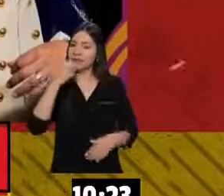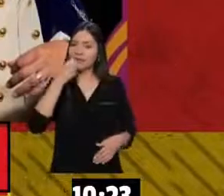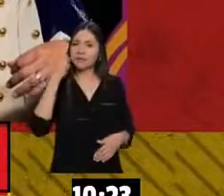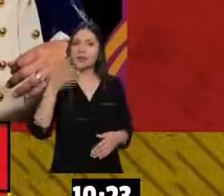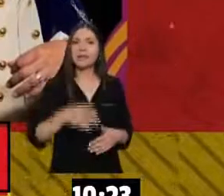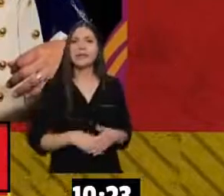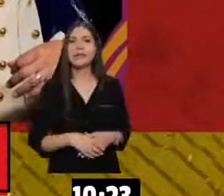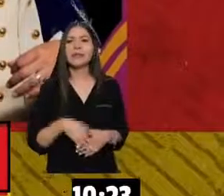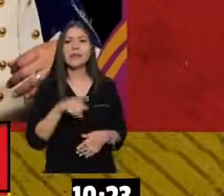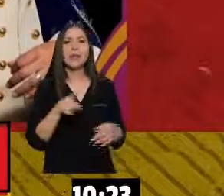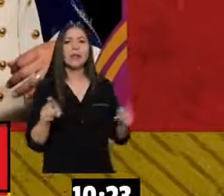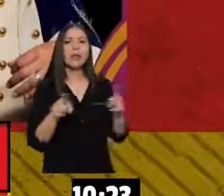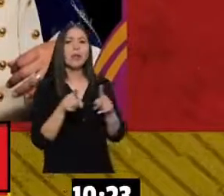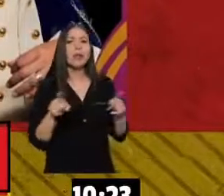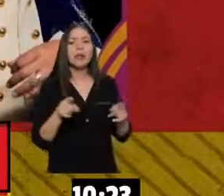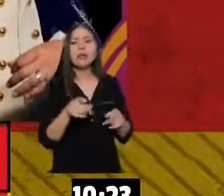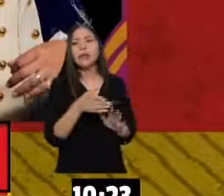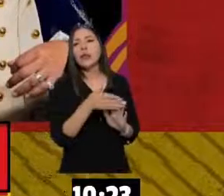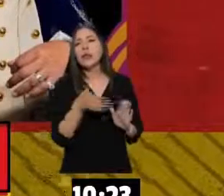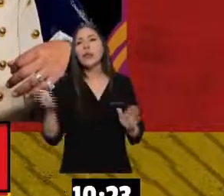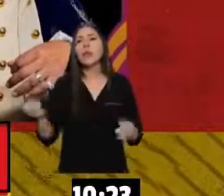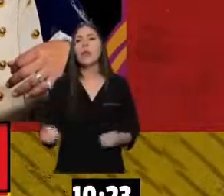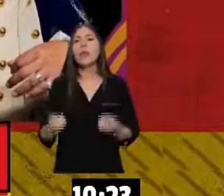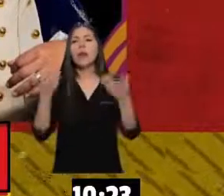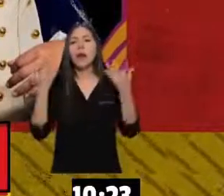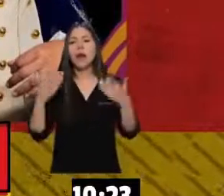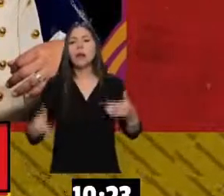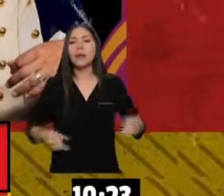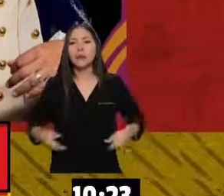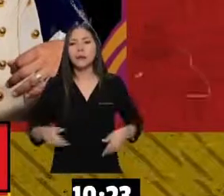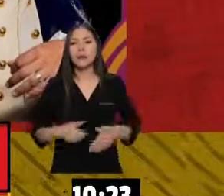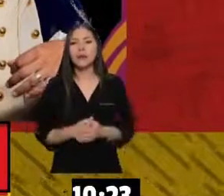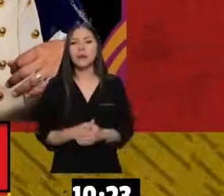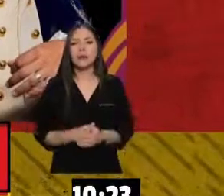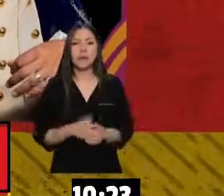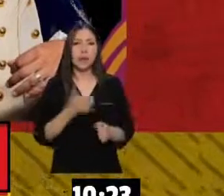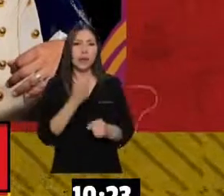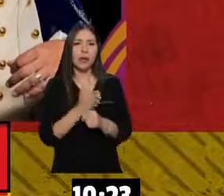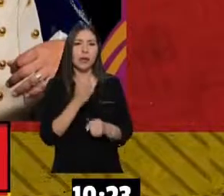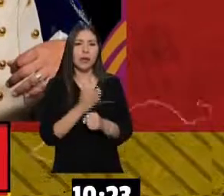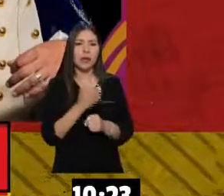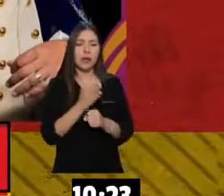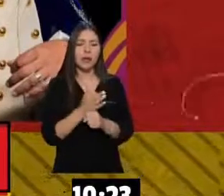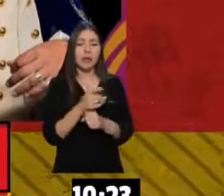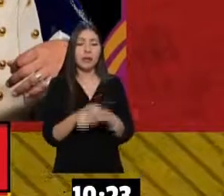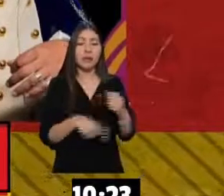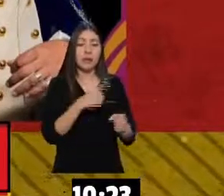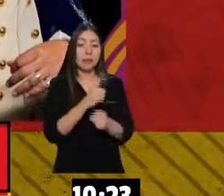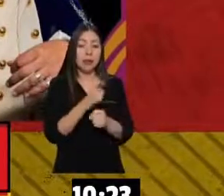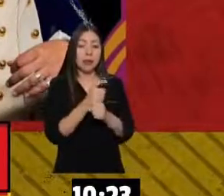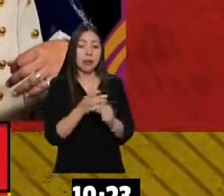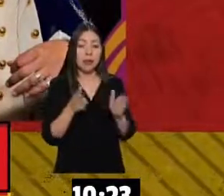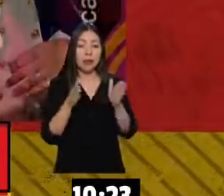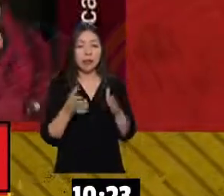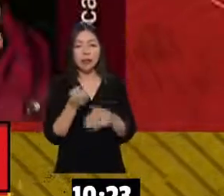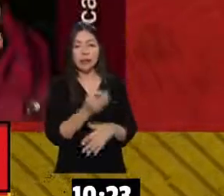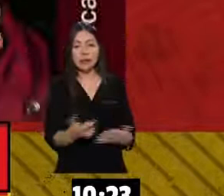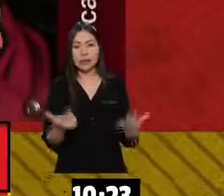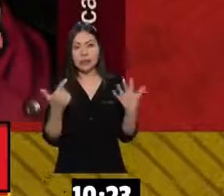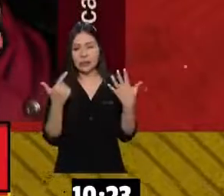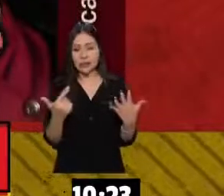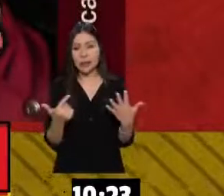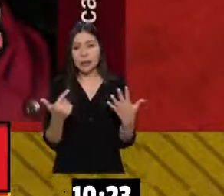cuántos músicos vas en escena, mi querido Sergio? Ahorita con 7. Esta es la fase 1. La siguiente. Ya lo será